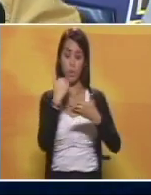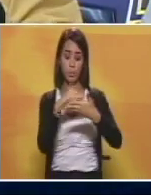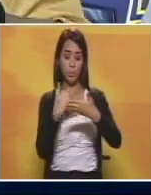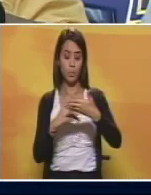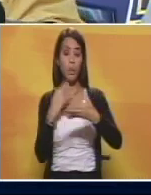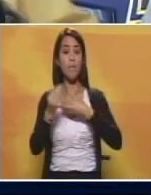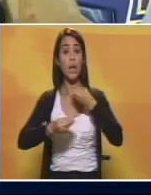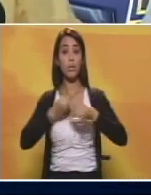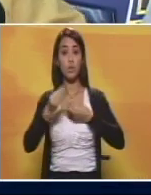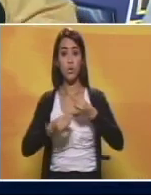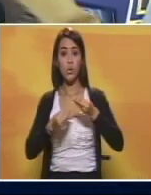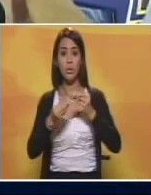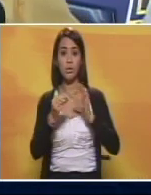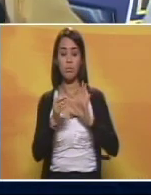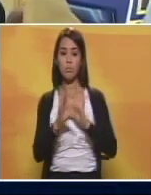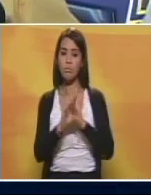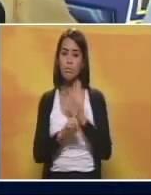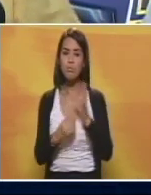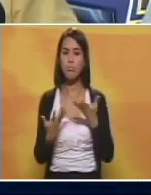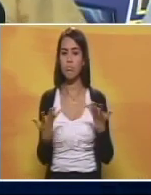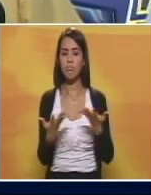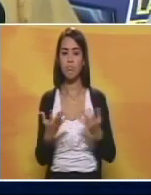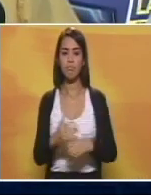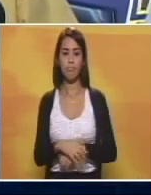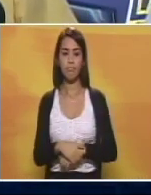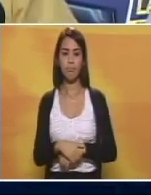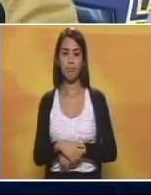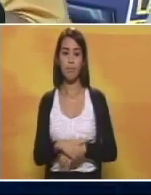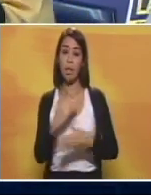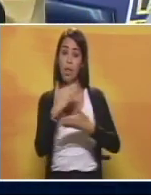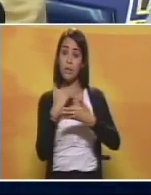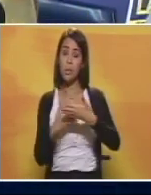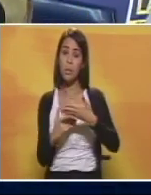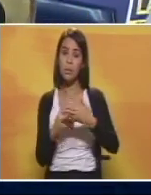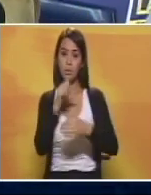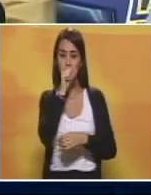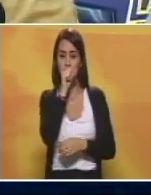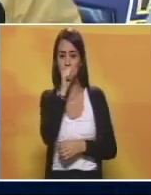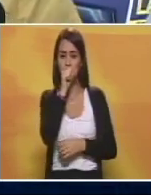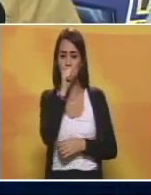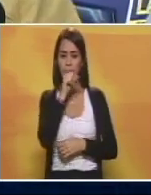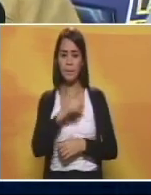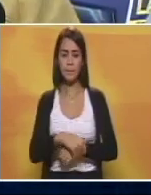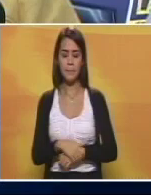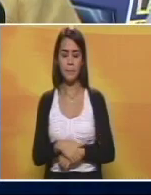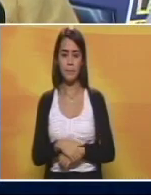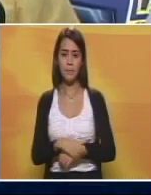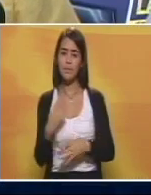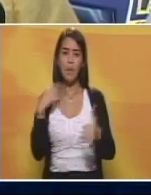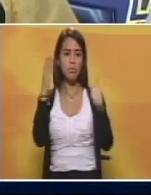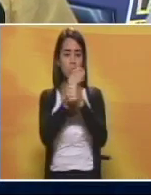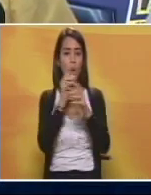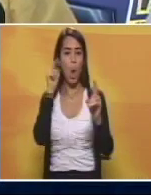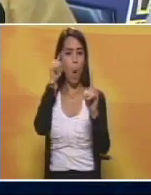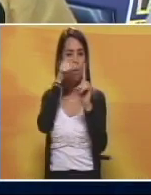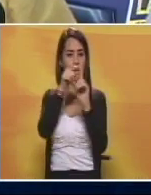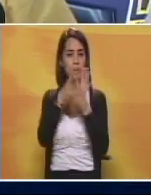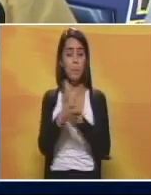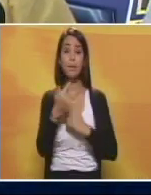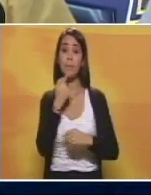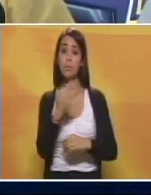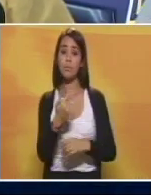acciones de una agenda de acciones tácticas en función de lograr estos objetivos que estamos